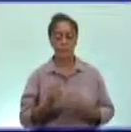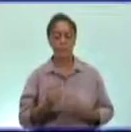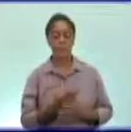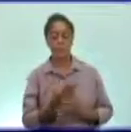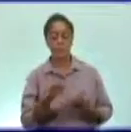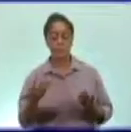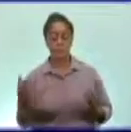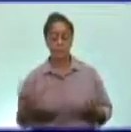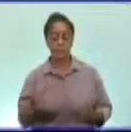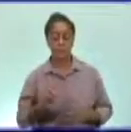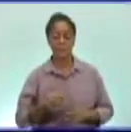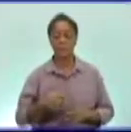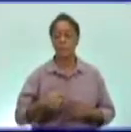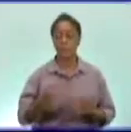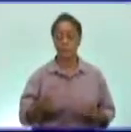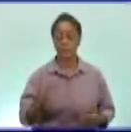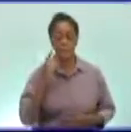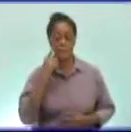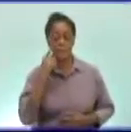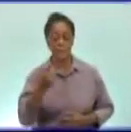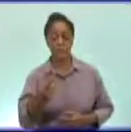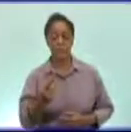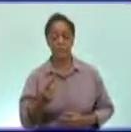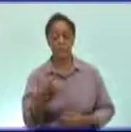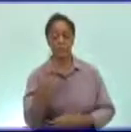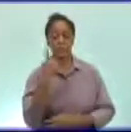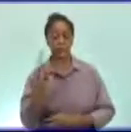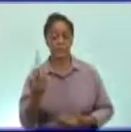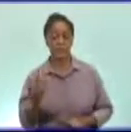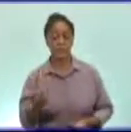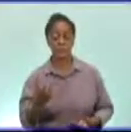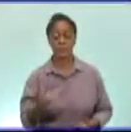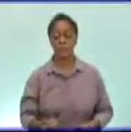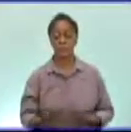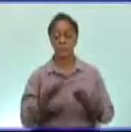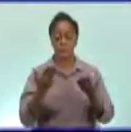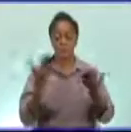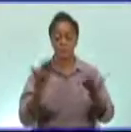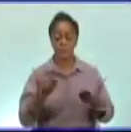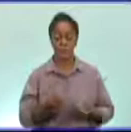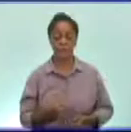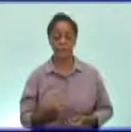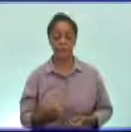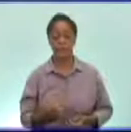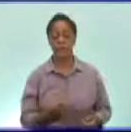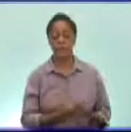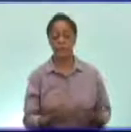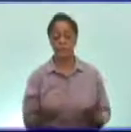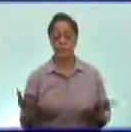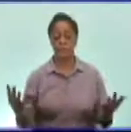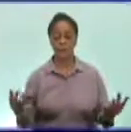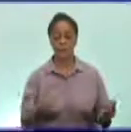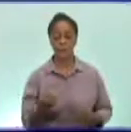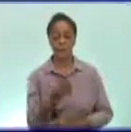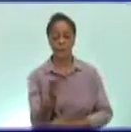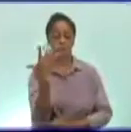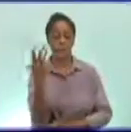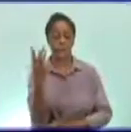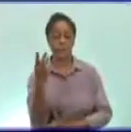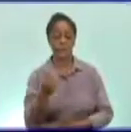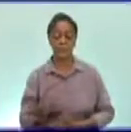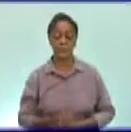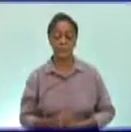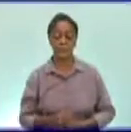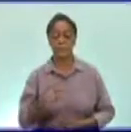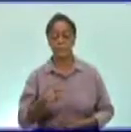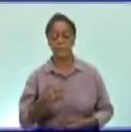plantas, porque lo podemos observar en la naturaleza, como crecen en jardines, en árboles,